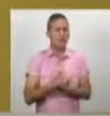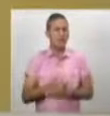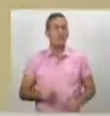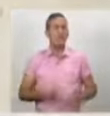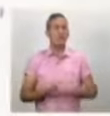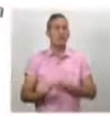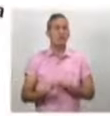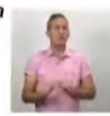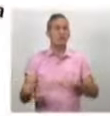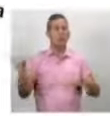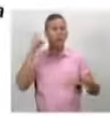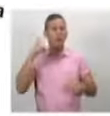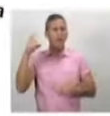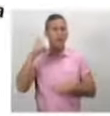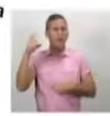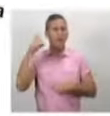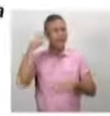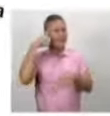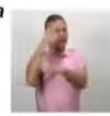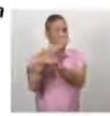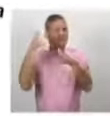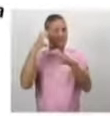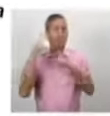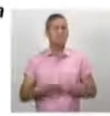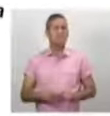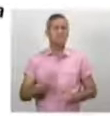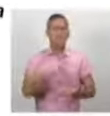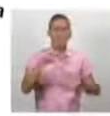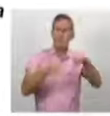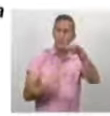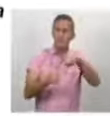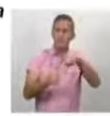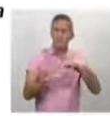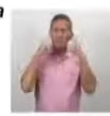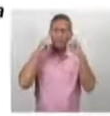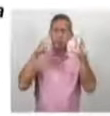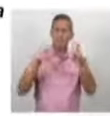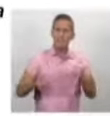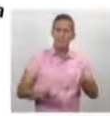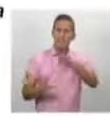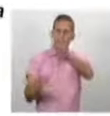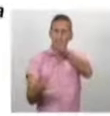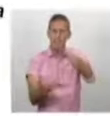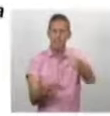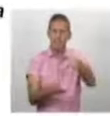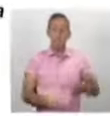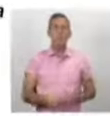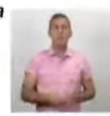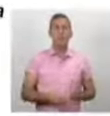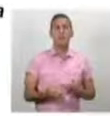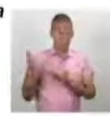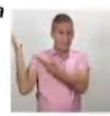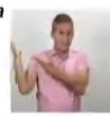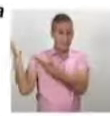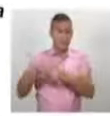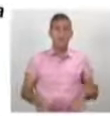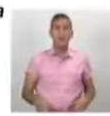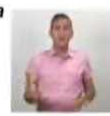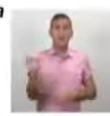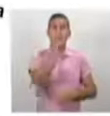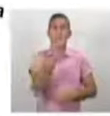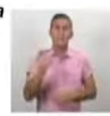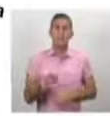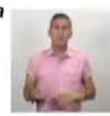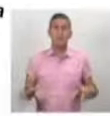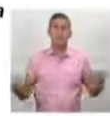y el comportamiento de la vida en nuestro planeta? Bueno, aquí se los traigo. La célula es la unidad